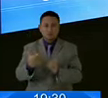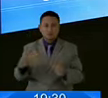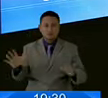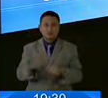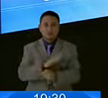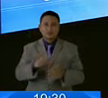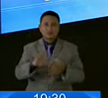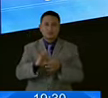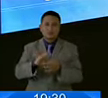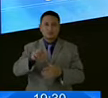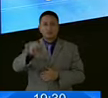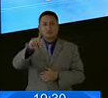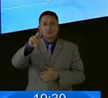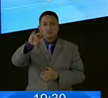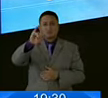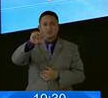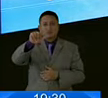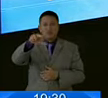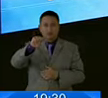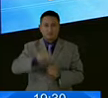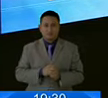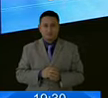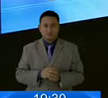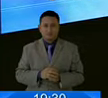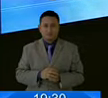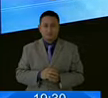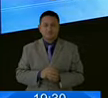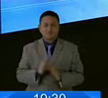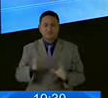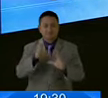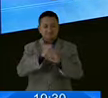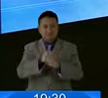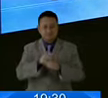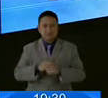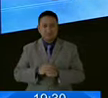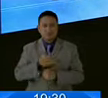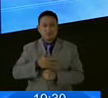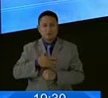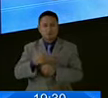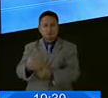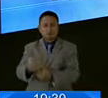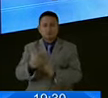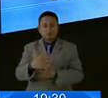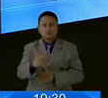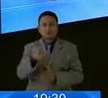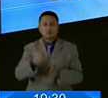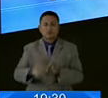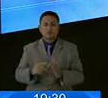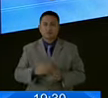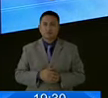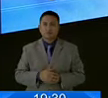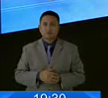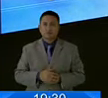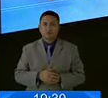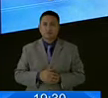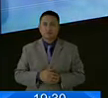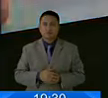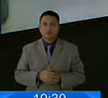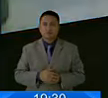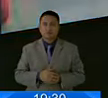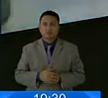compañera Adriana Rojas desde el lugar de los hechos. Buenas noches, Adriana, ¿qué nos puedes contar sobre este terrible accidente?